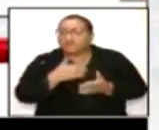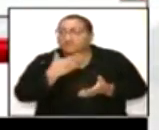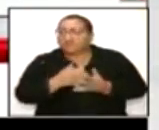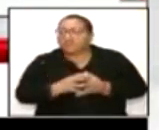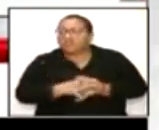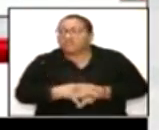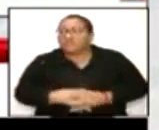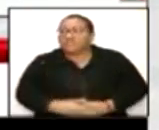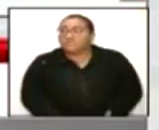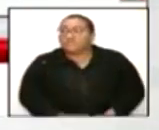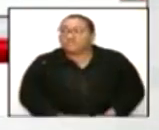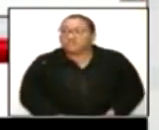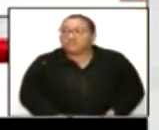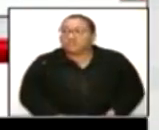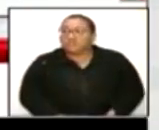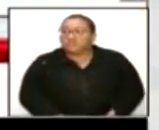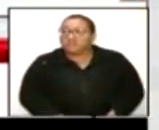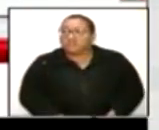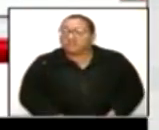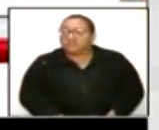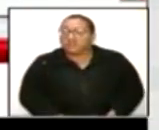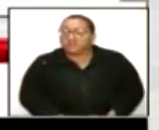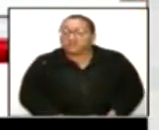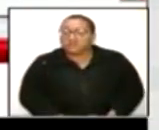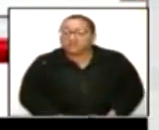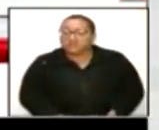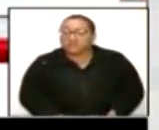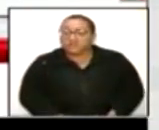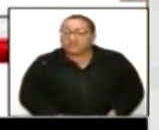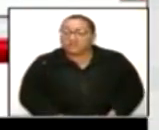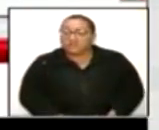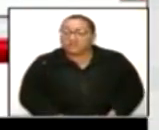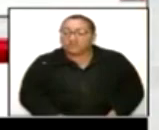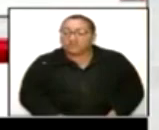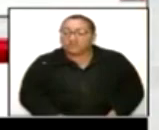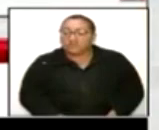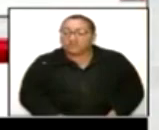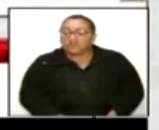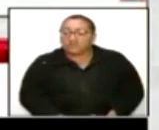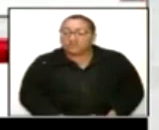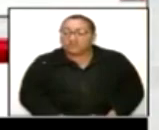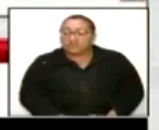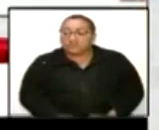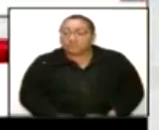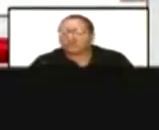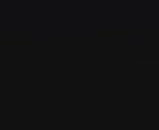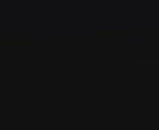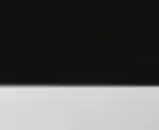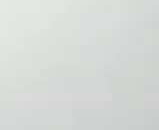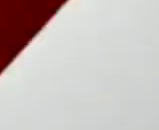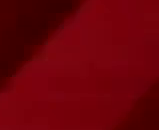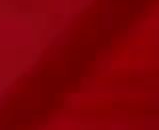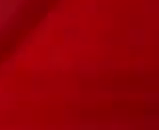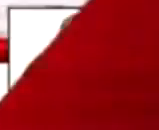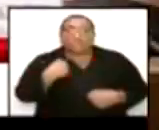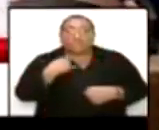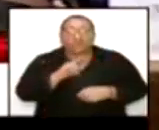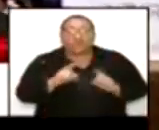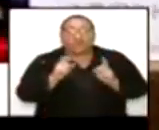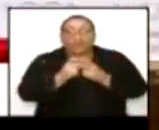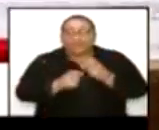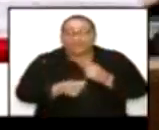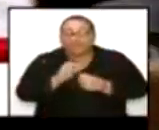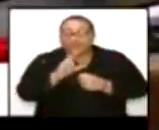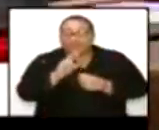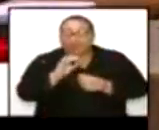vulnerabilidad. Muchas gracias, señor presidente. Muchas gracias, señora Fernán. Habiendo concluido su intervención, tiene el uso de la palabra el